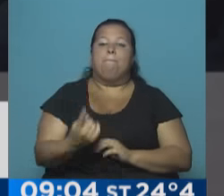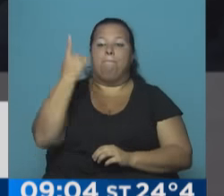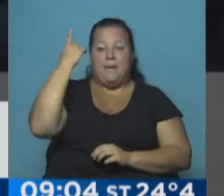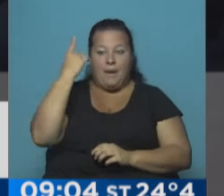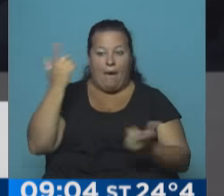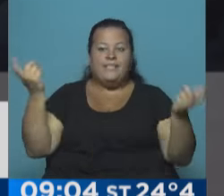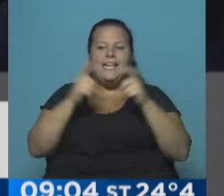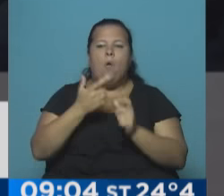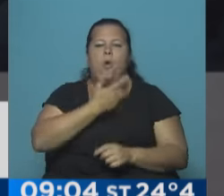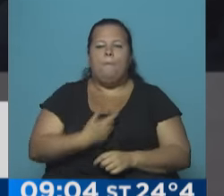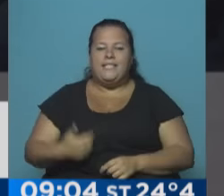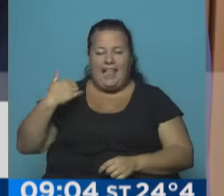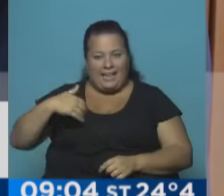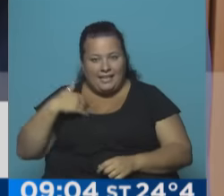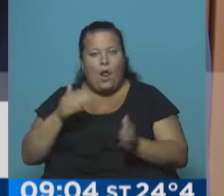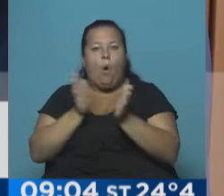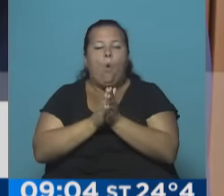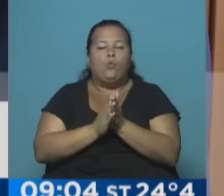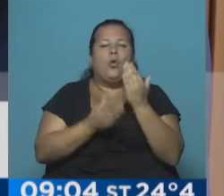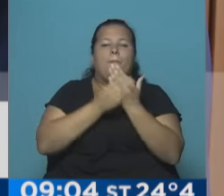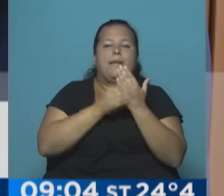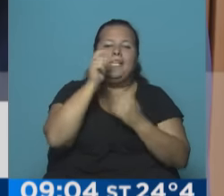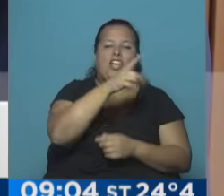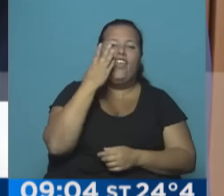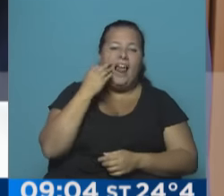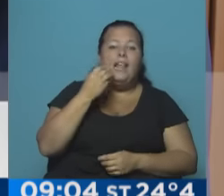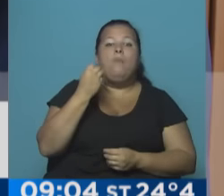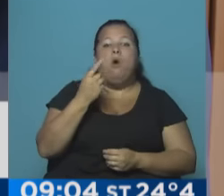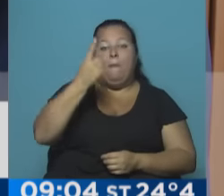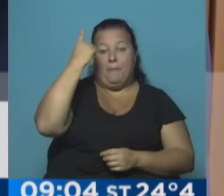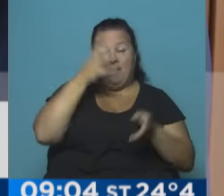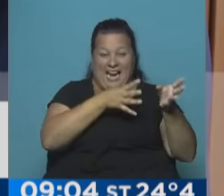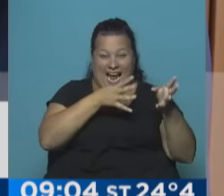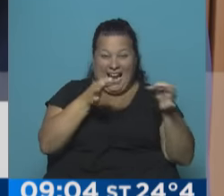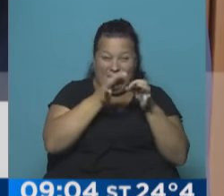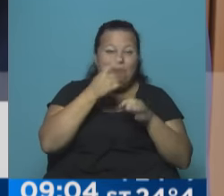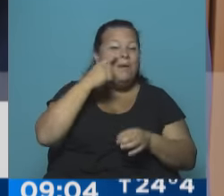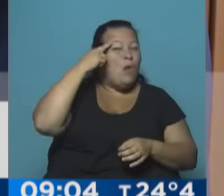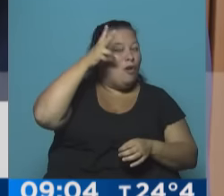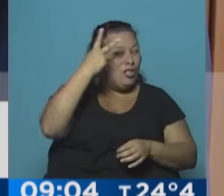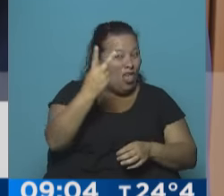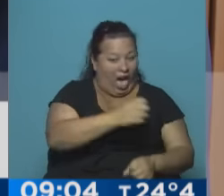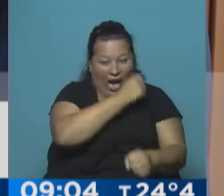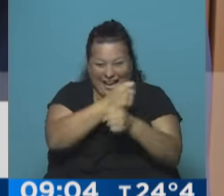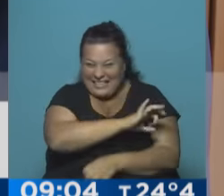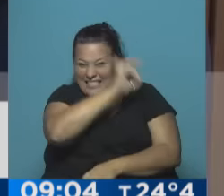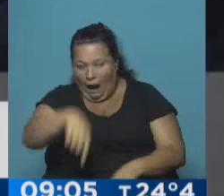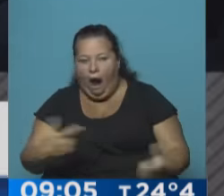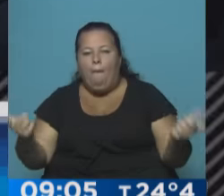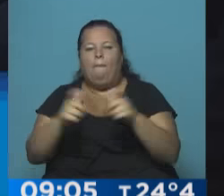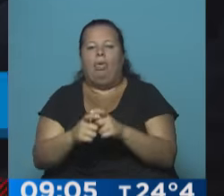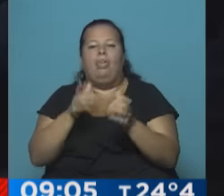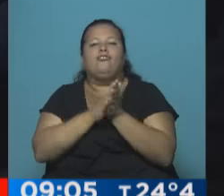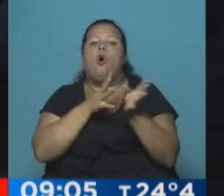clent presidente de con Prim ministro deino unid después de la guerra 1982 la guerra de malvinas